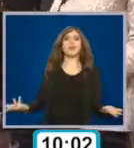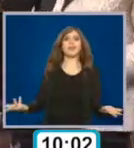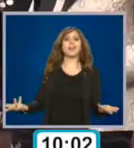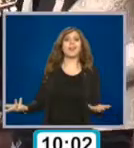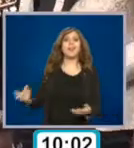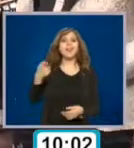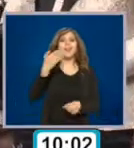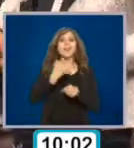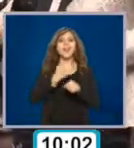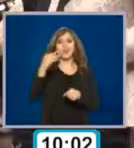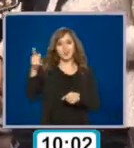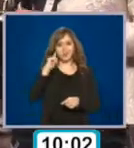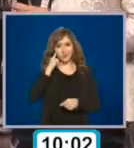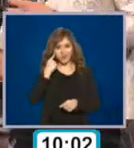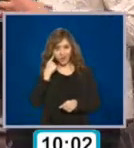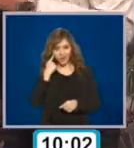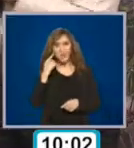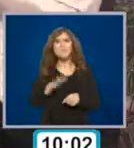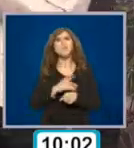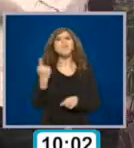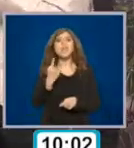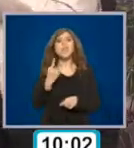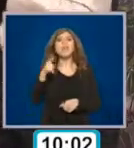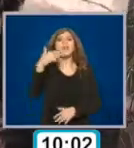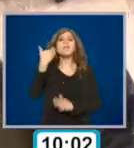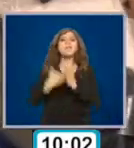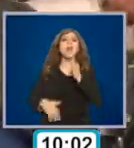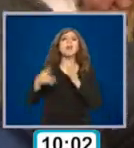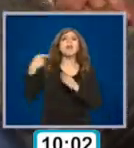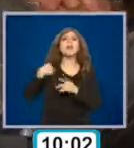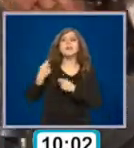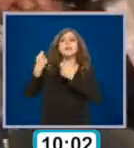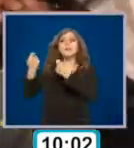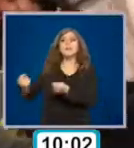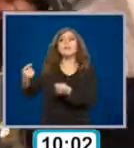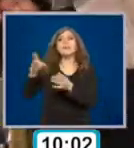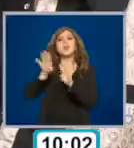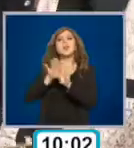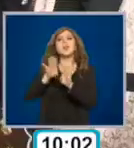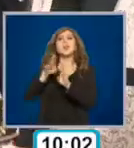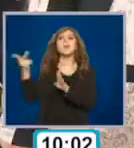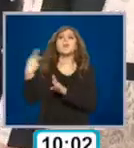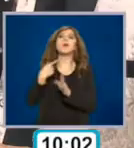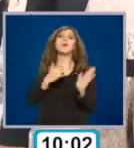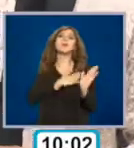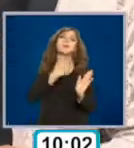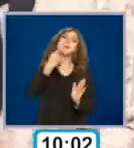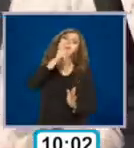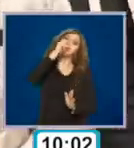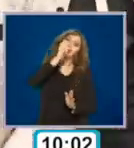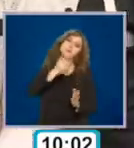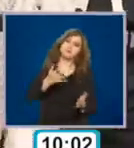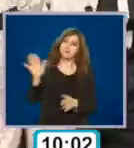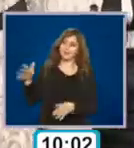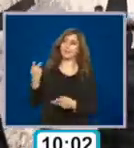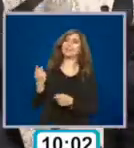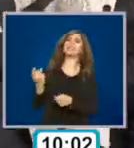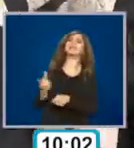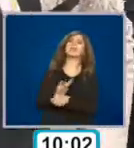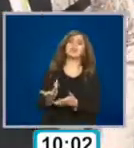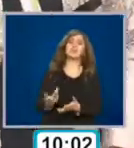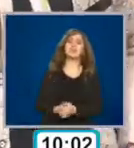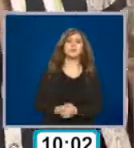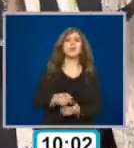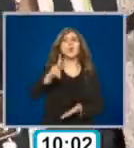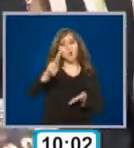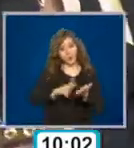estás enojado conmigo? Porque no te compré el fieltro que te prometí para taparte la pelona, ¿verdad? ¿Qué pasó, compadre? A ver, compadre, vuélvame